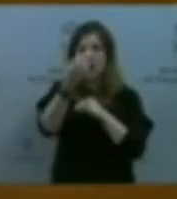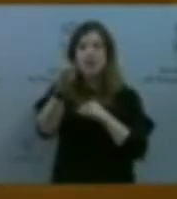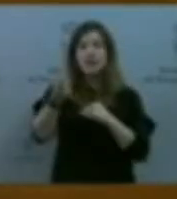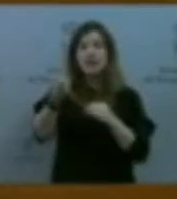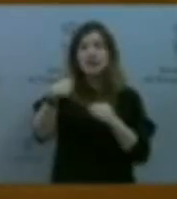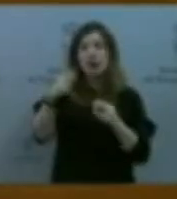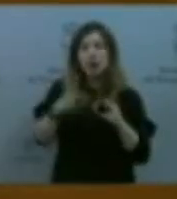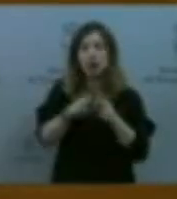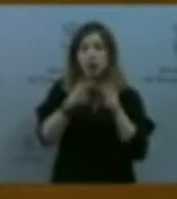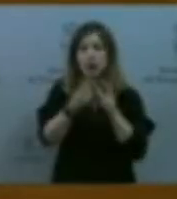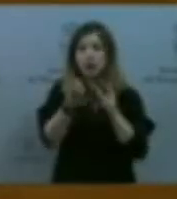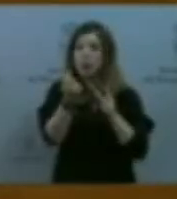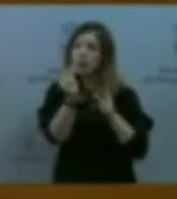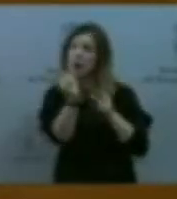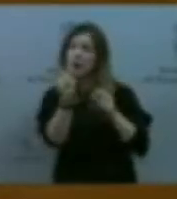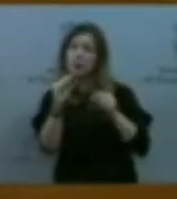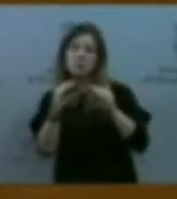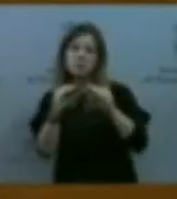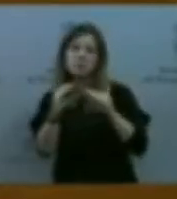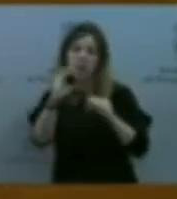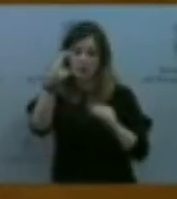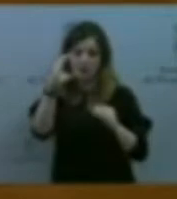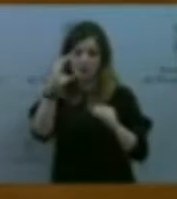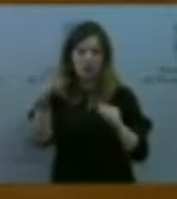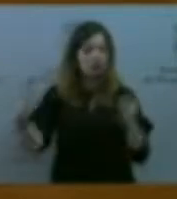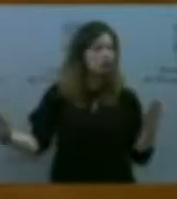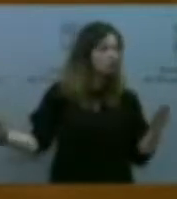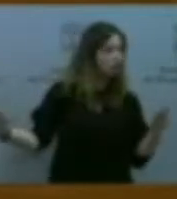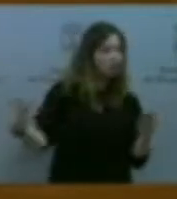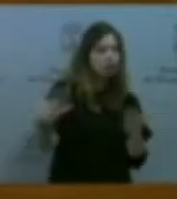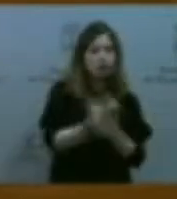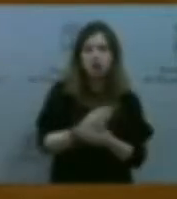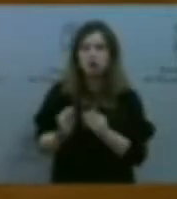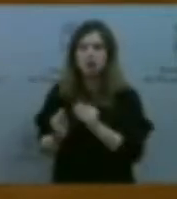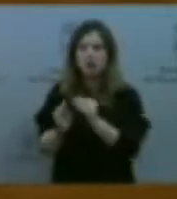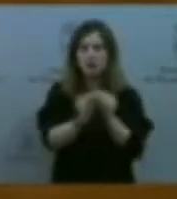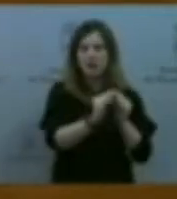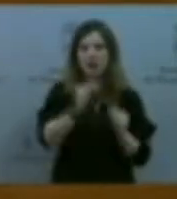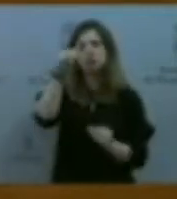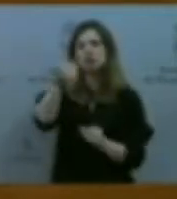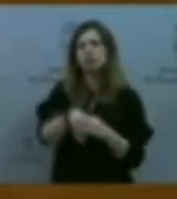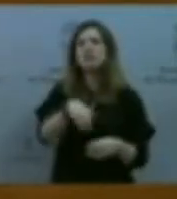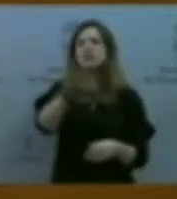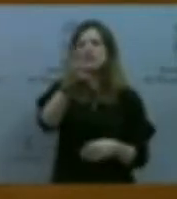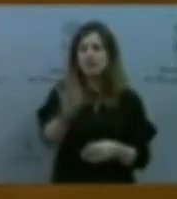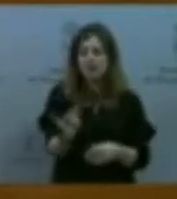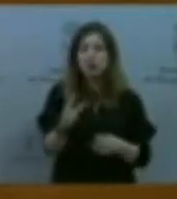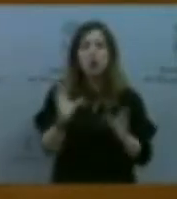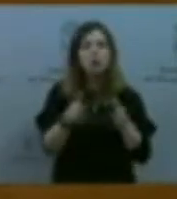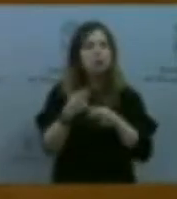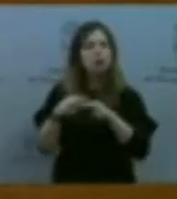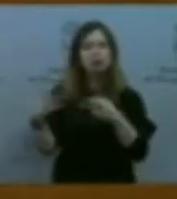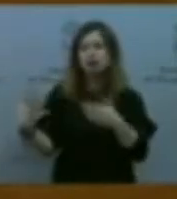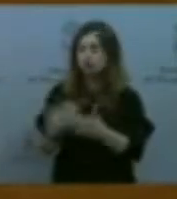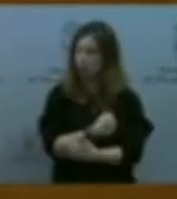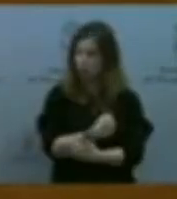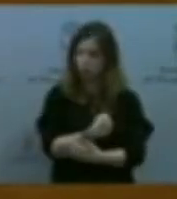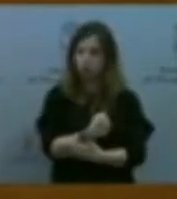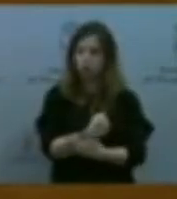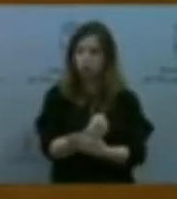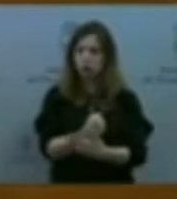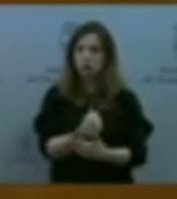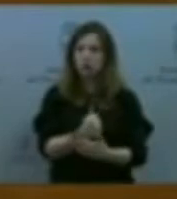lo aprobaron todos los presentes. Todos los grupos parlamentarios determinaron, a instancias del Partido Popular, que